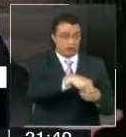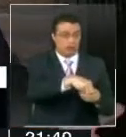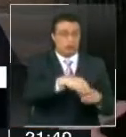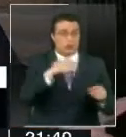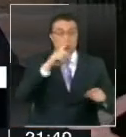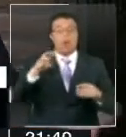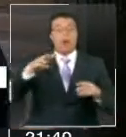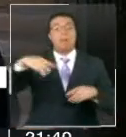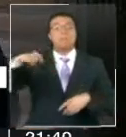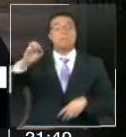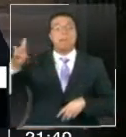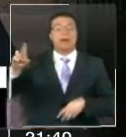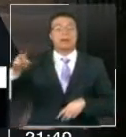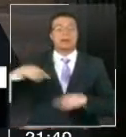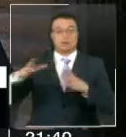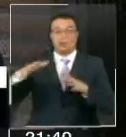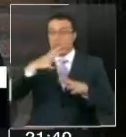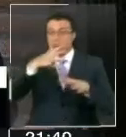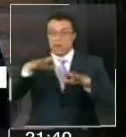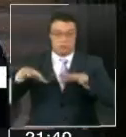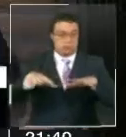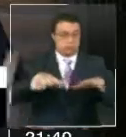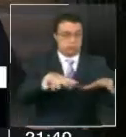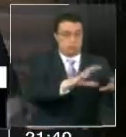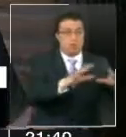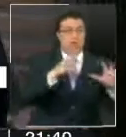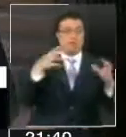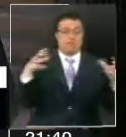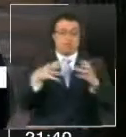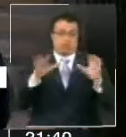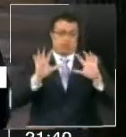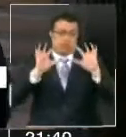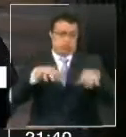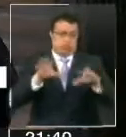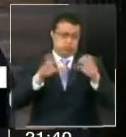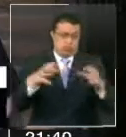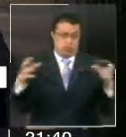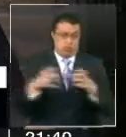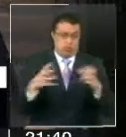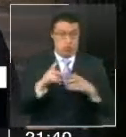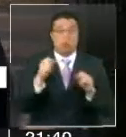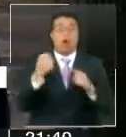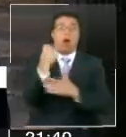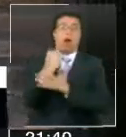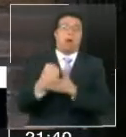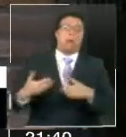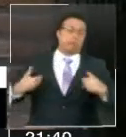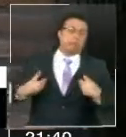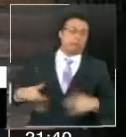mar. Se cambia la marea, se pone bravo el mar y uno o se deja ahogar